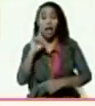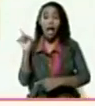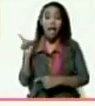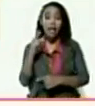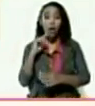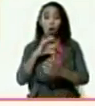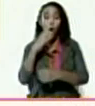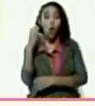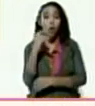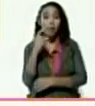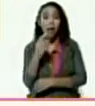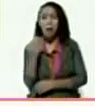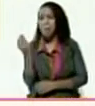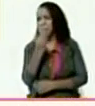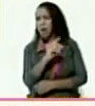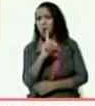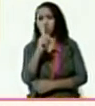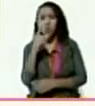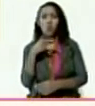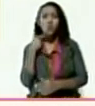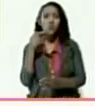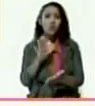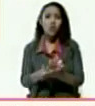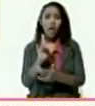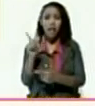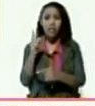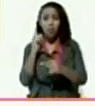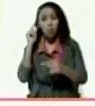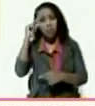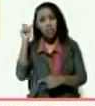muerto por día en este año.